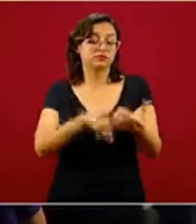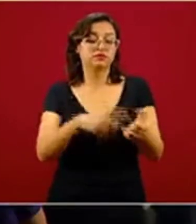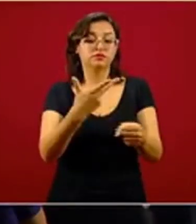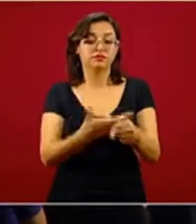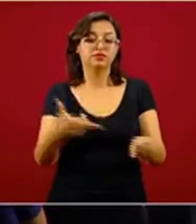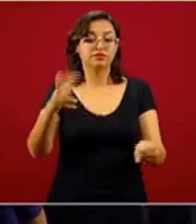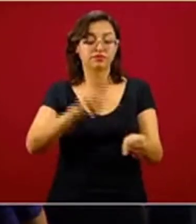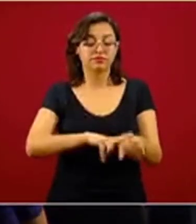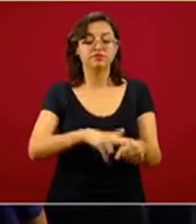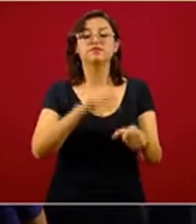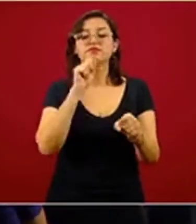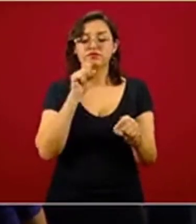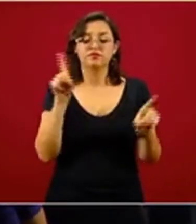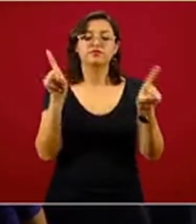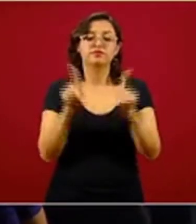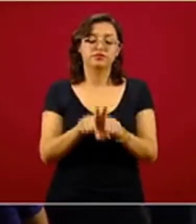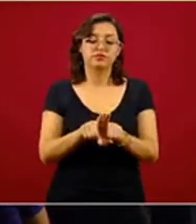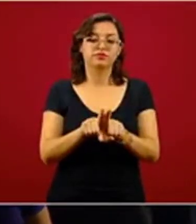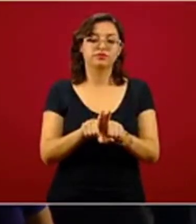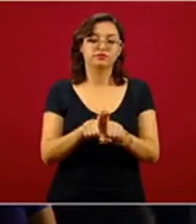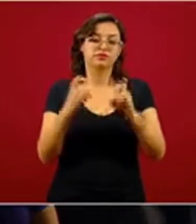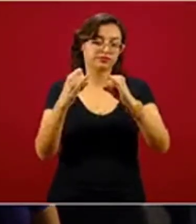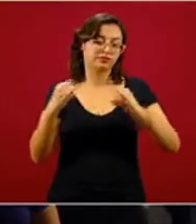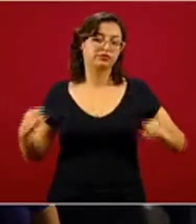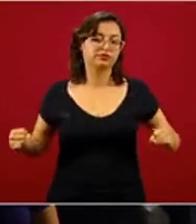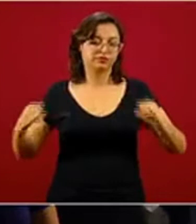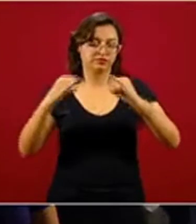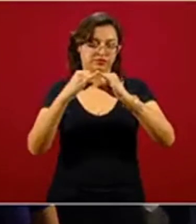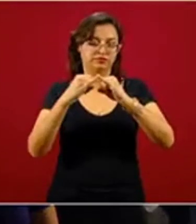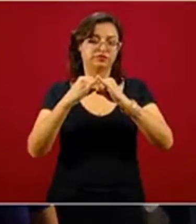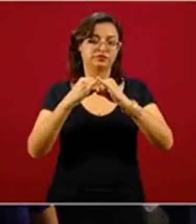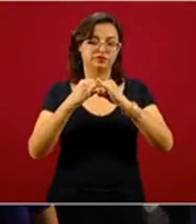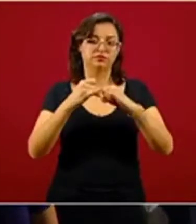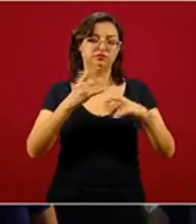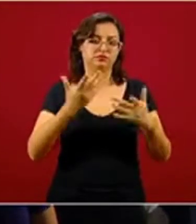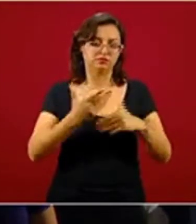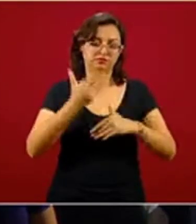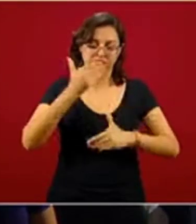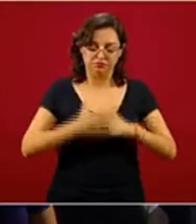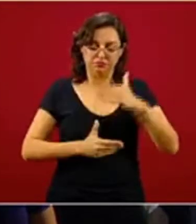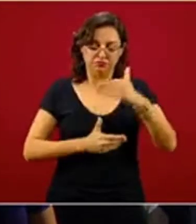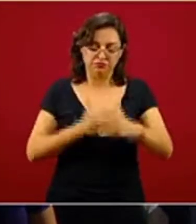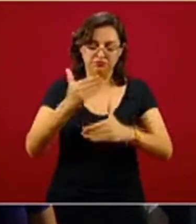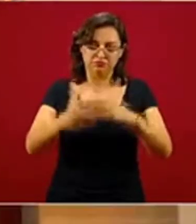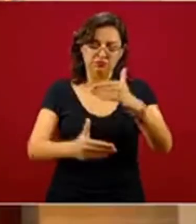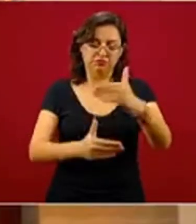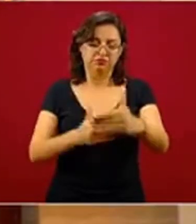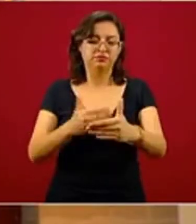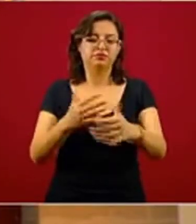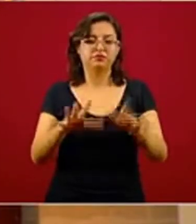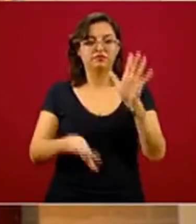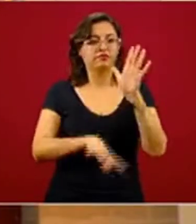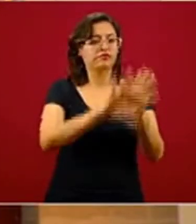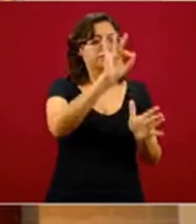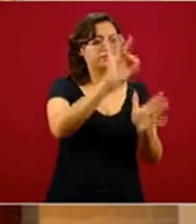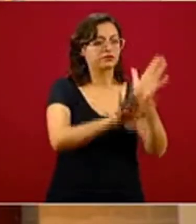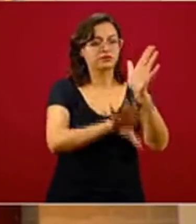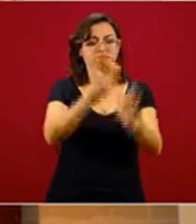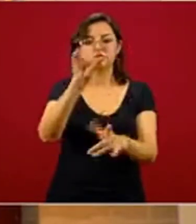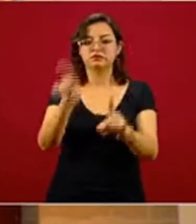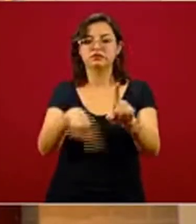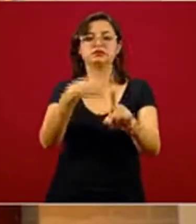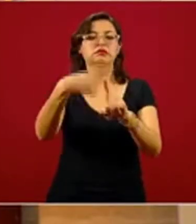y también en el caso de las instituciones para poder hacer un proceso de selección de estos